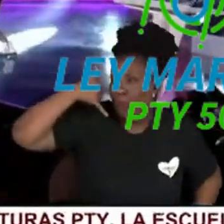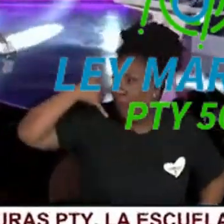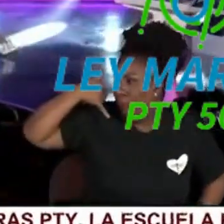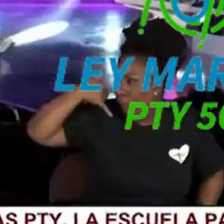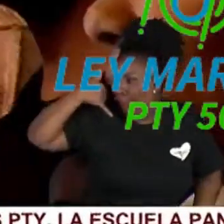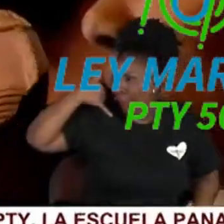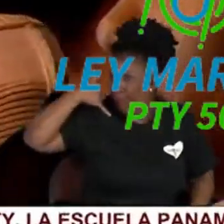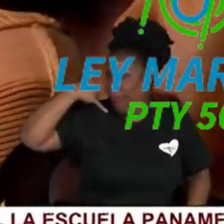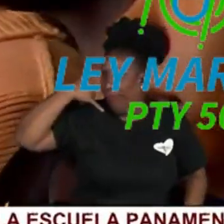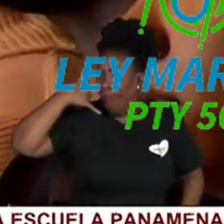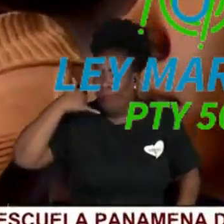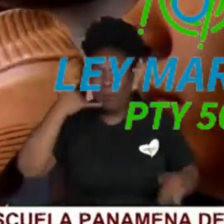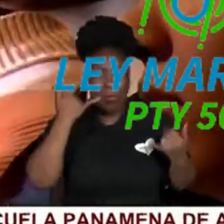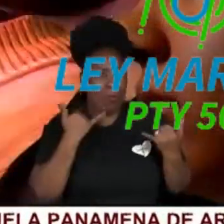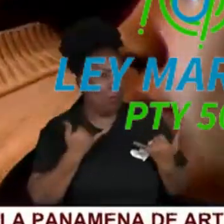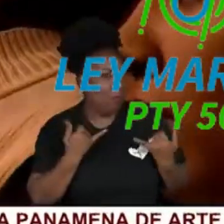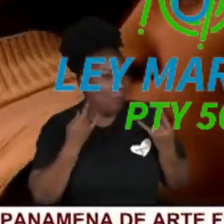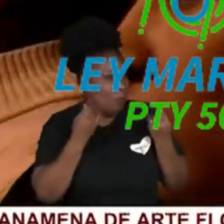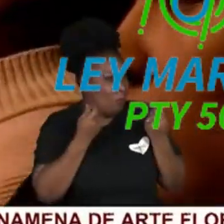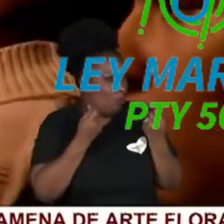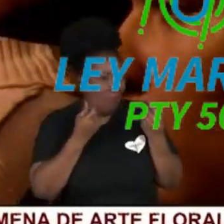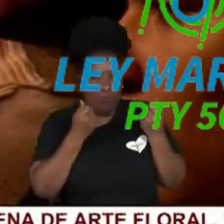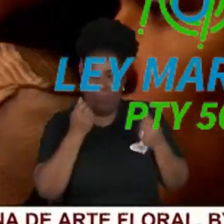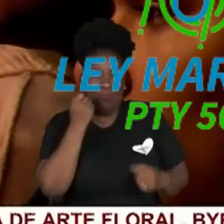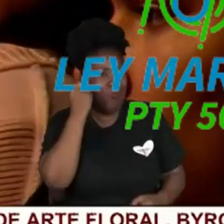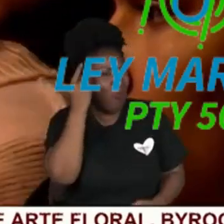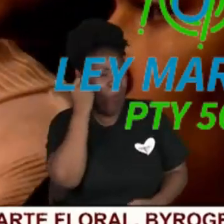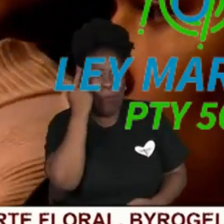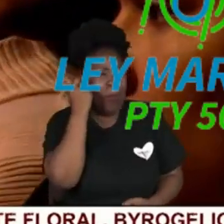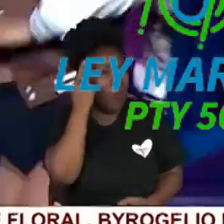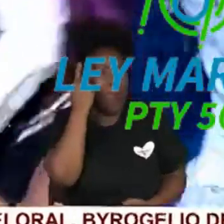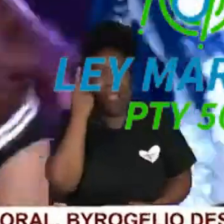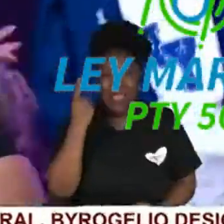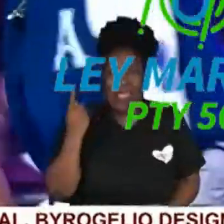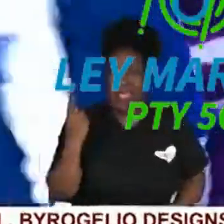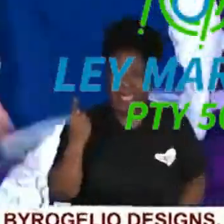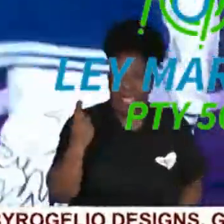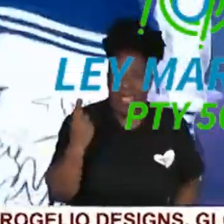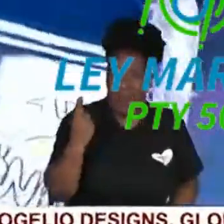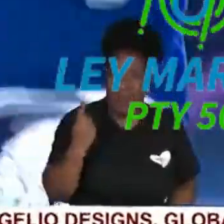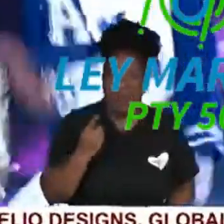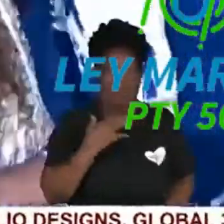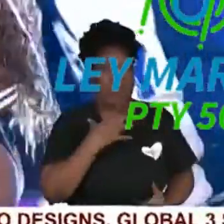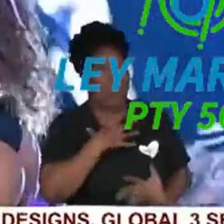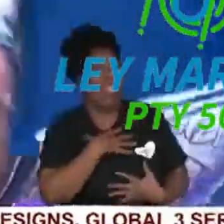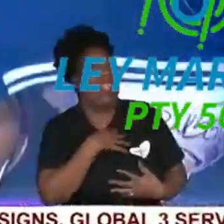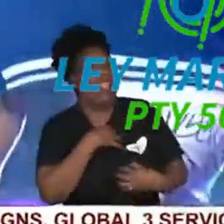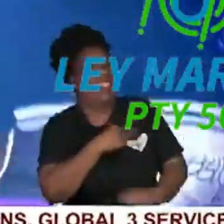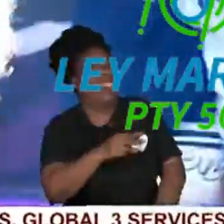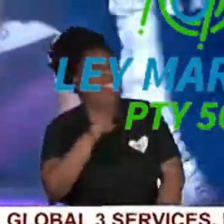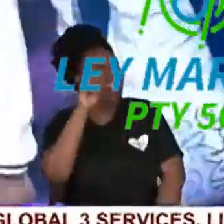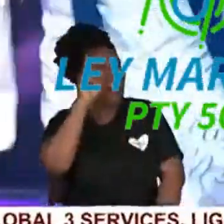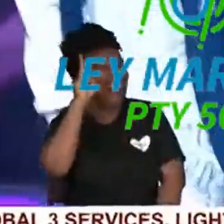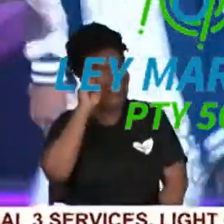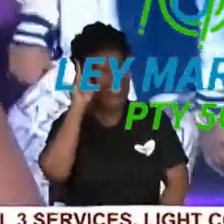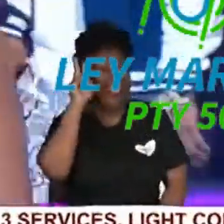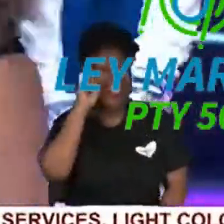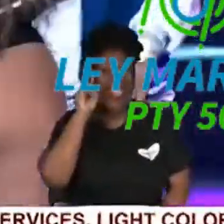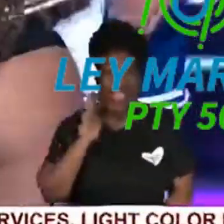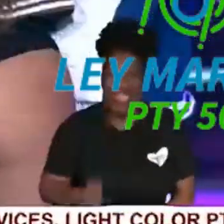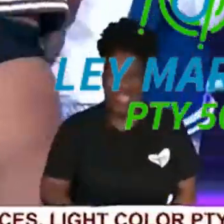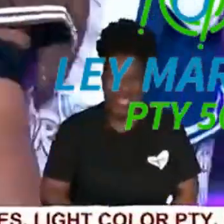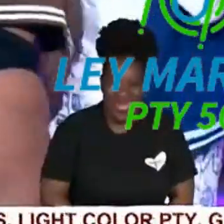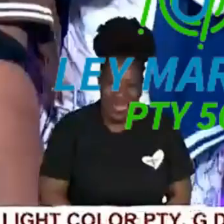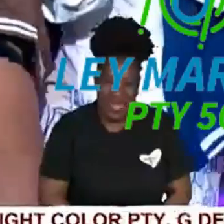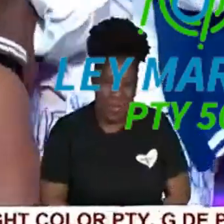que comer. Sé que no van a entenderla. Mira papi, yo también si hace la mopa. Que se escuche bien duro, bien